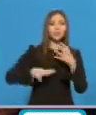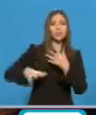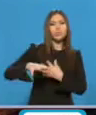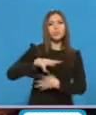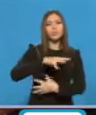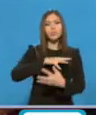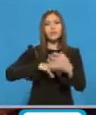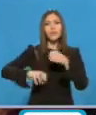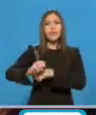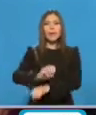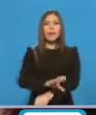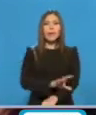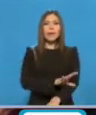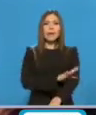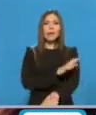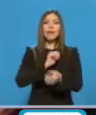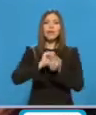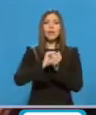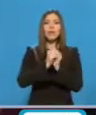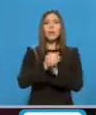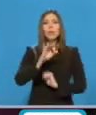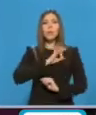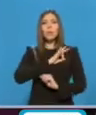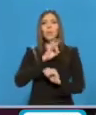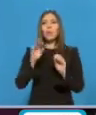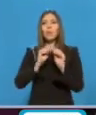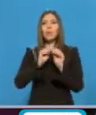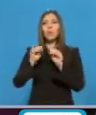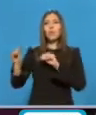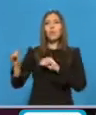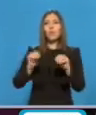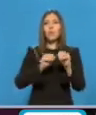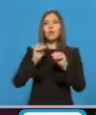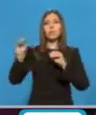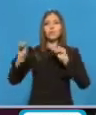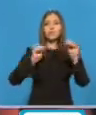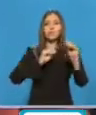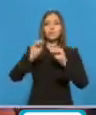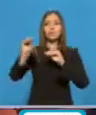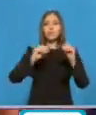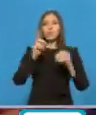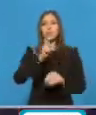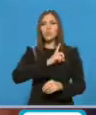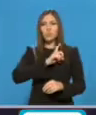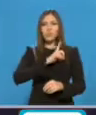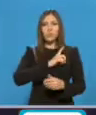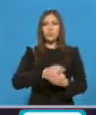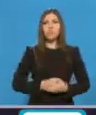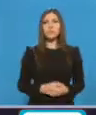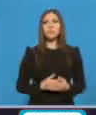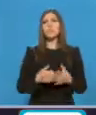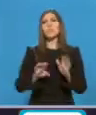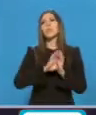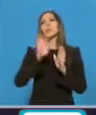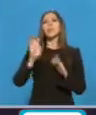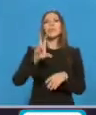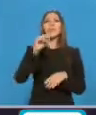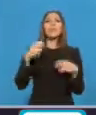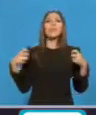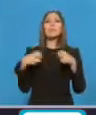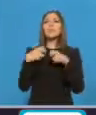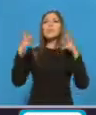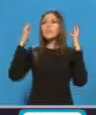sabia, se va a acomodar. La energía se va a acomodar, a acomodar porque no se lleven el estrés a